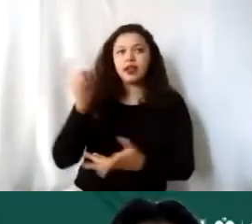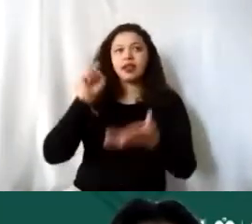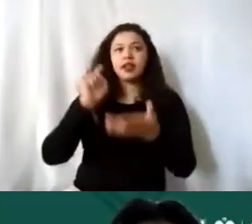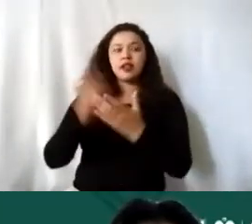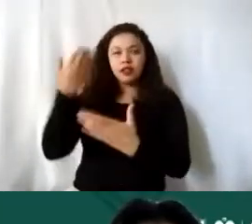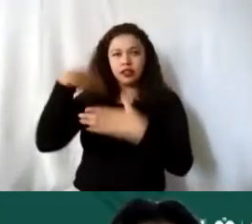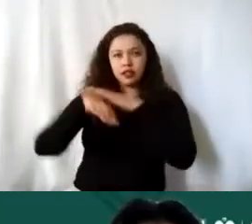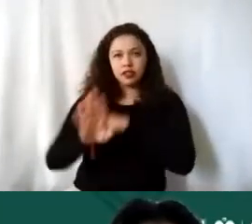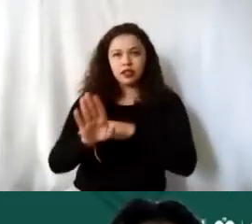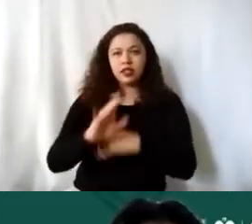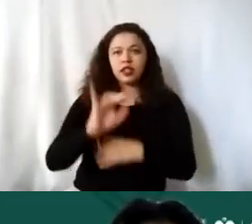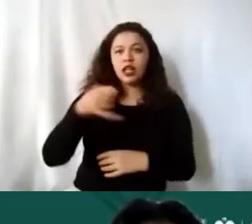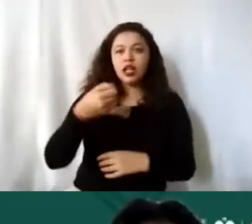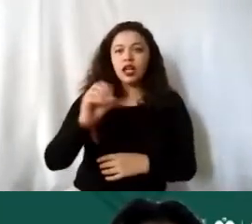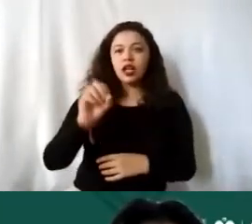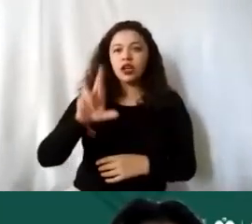es